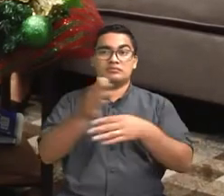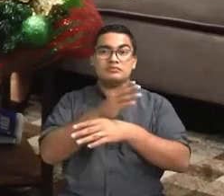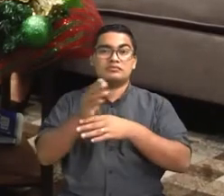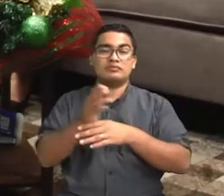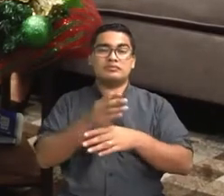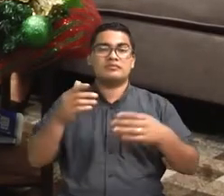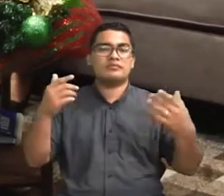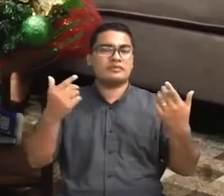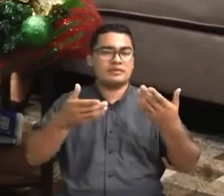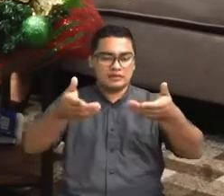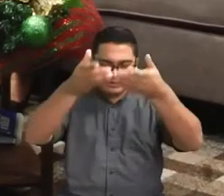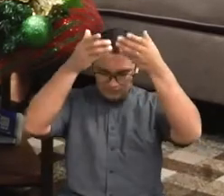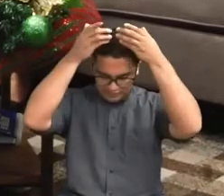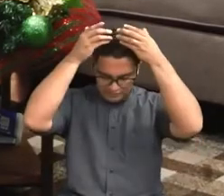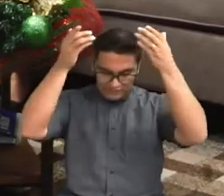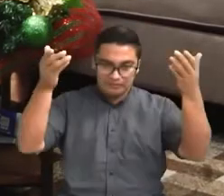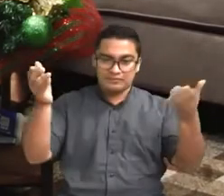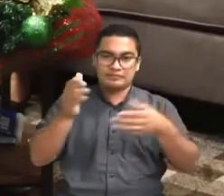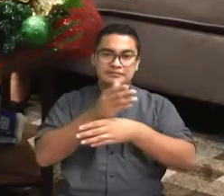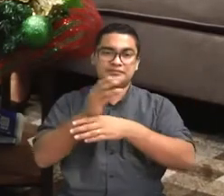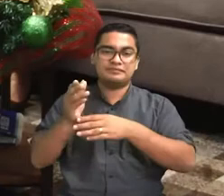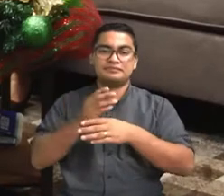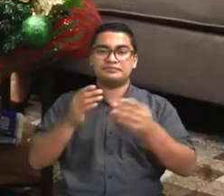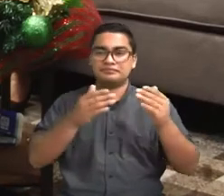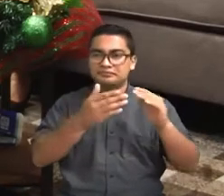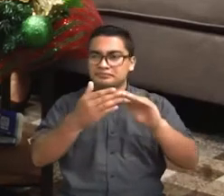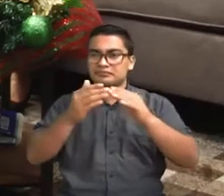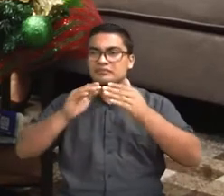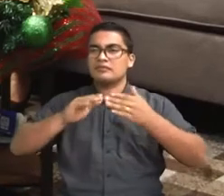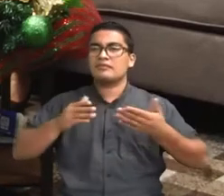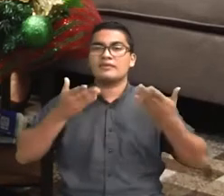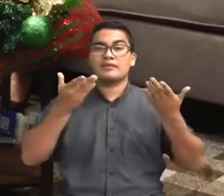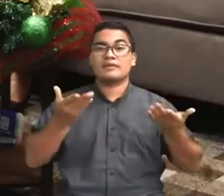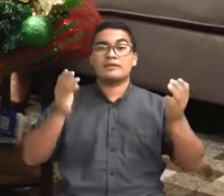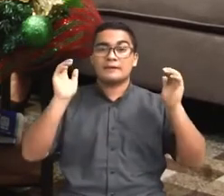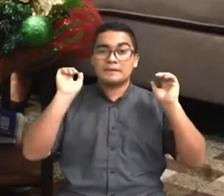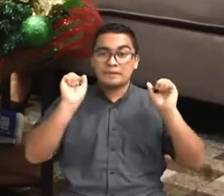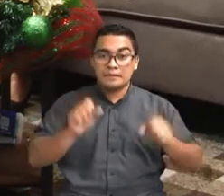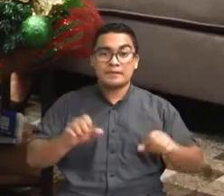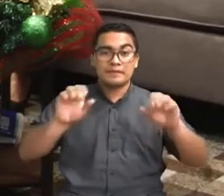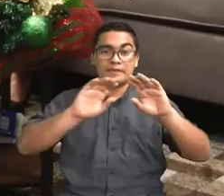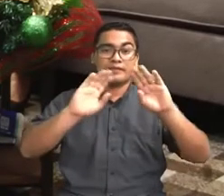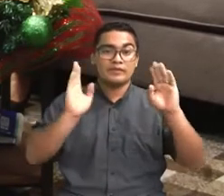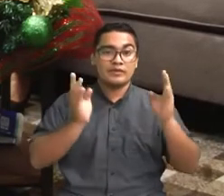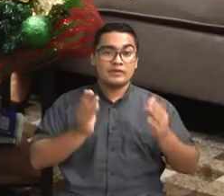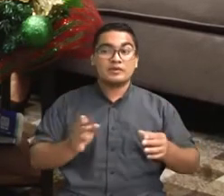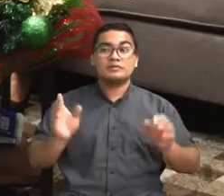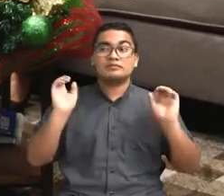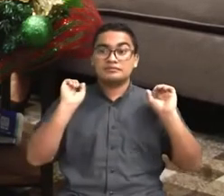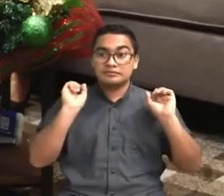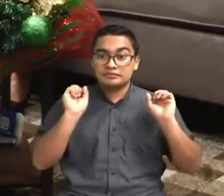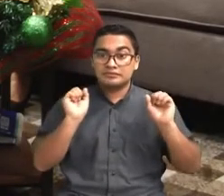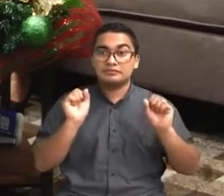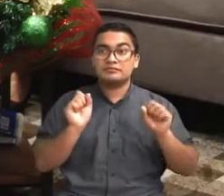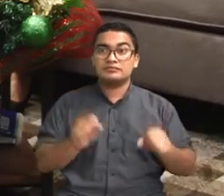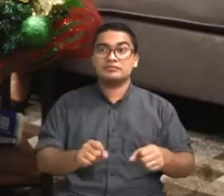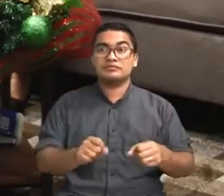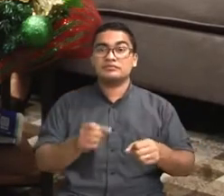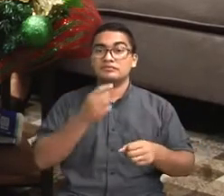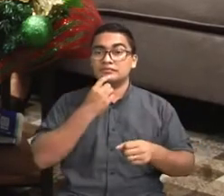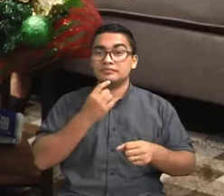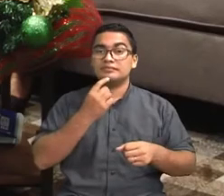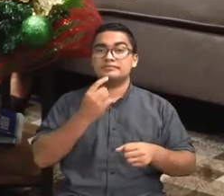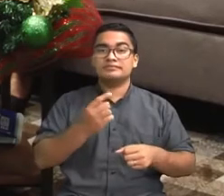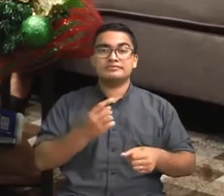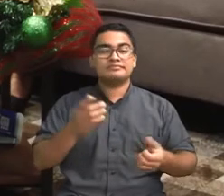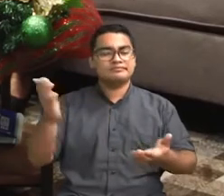de salud, desde la comunidad, para que las mujeres puedan optar, acceder a